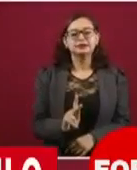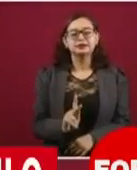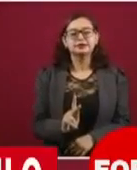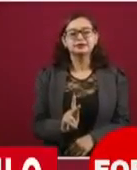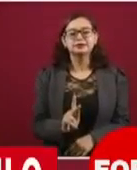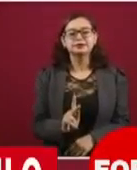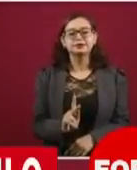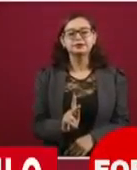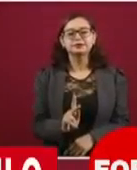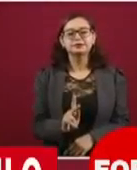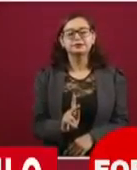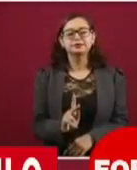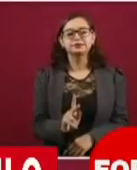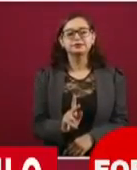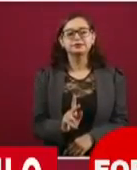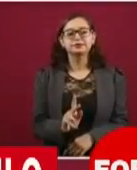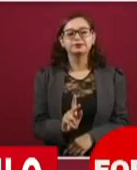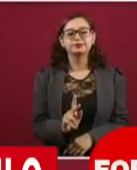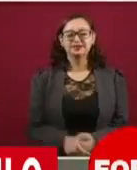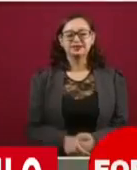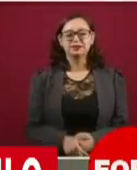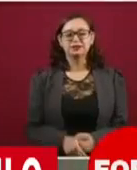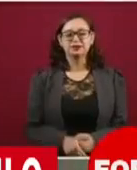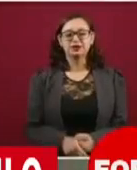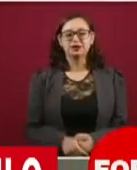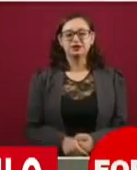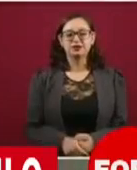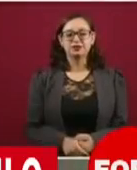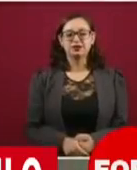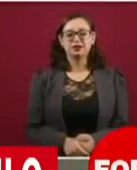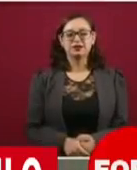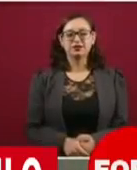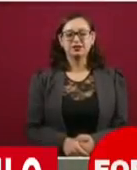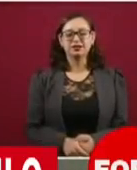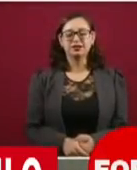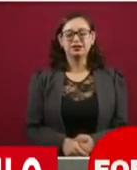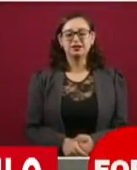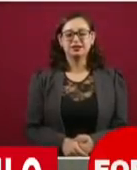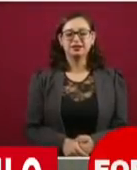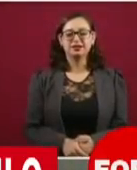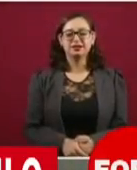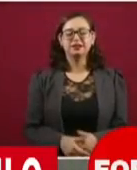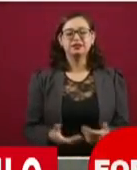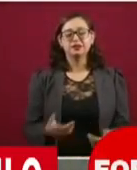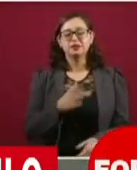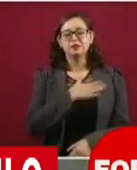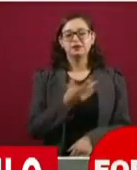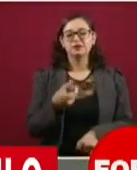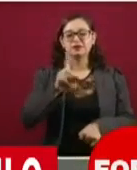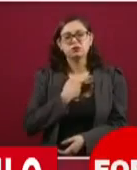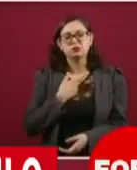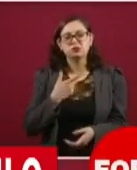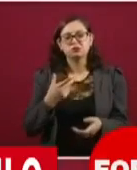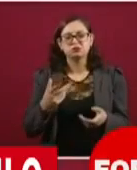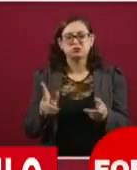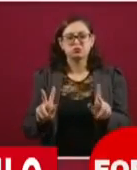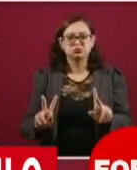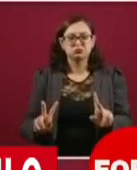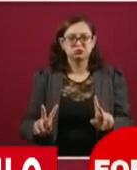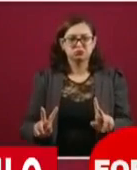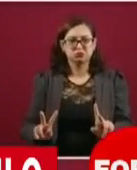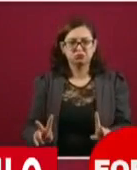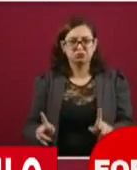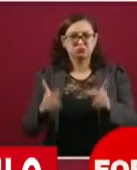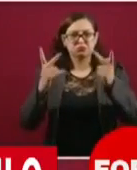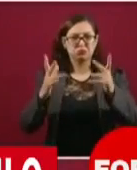10 estados son los que influyen en el promedio diario. Mencionó entre ellos a Guanajuato, Jalisco, Baja California, Estado de México y